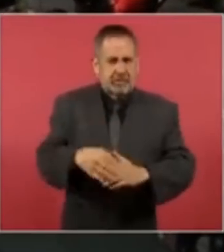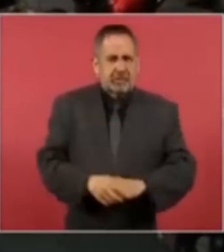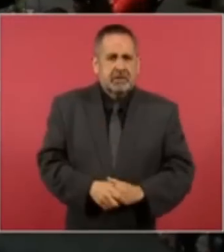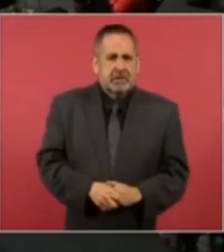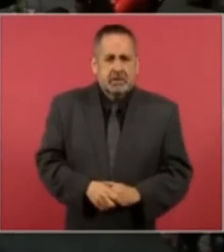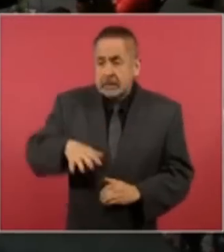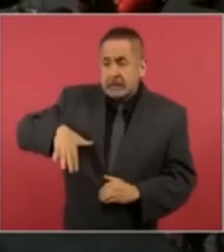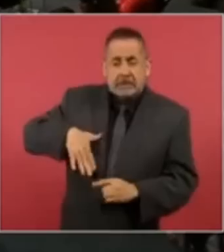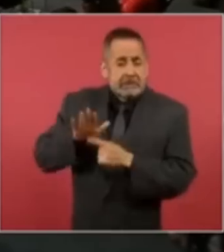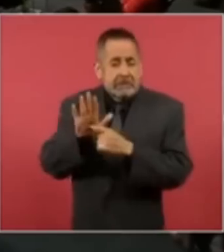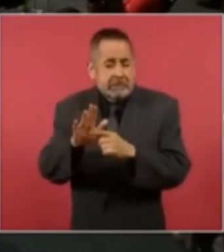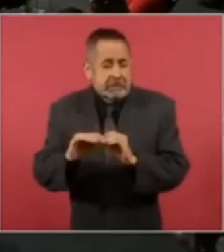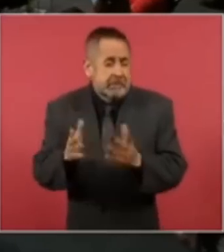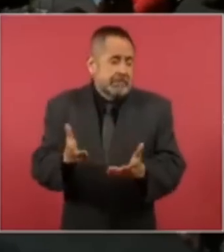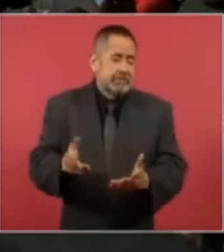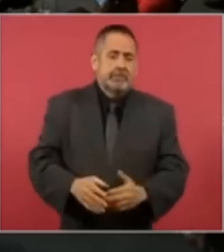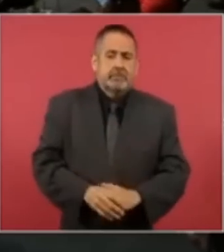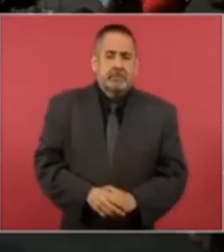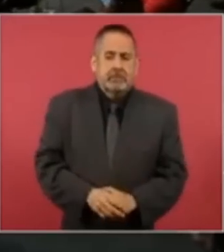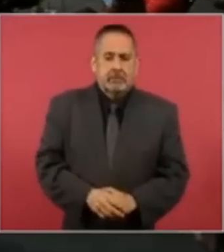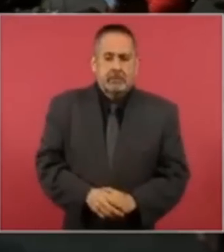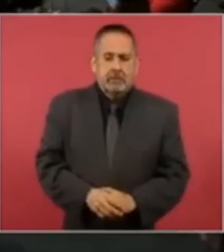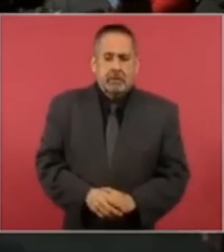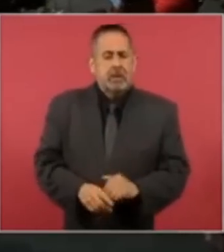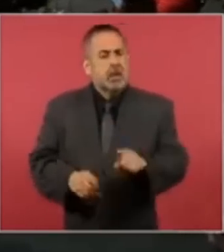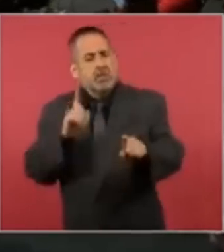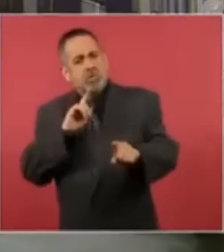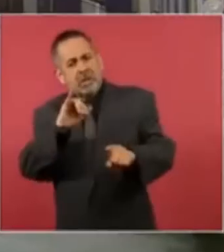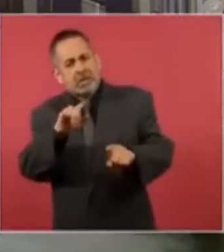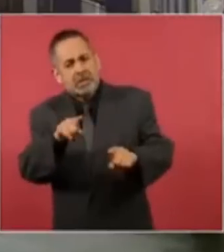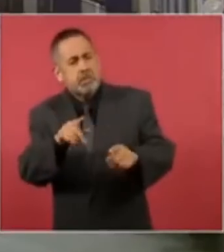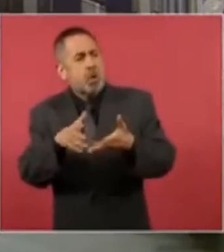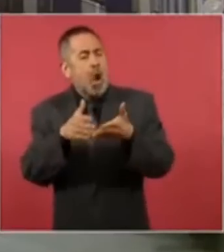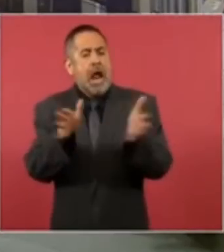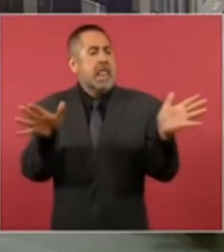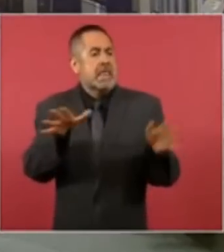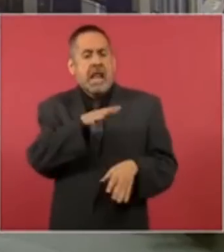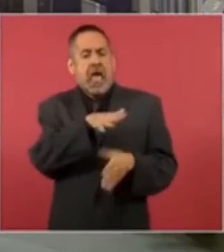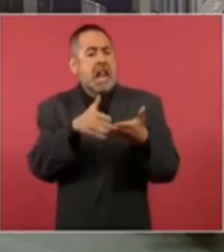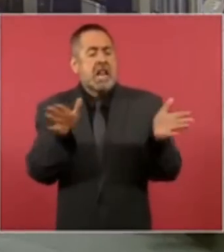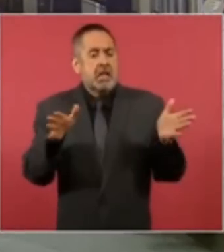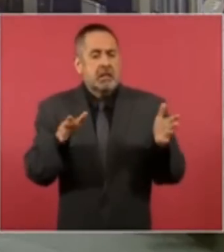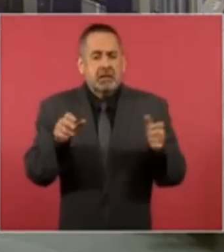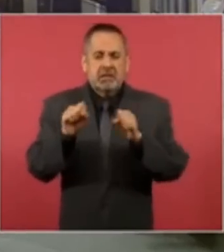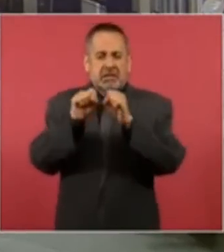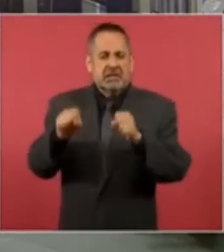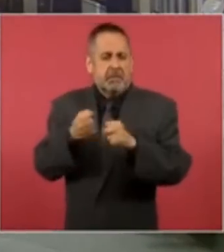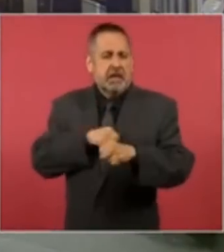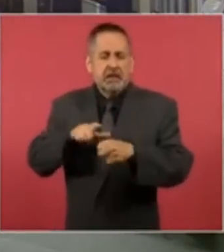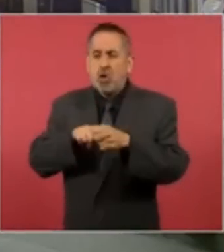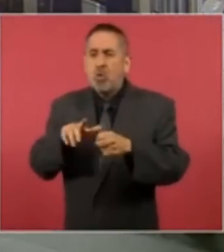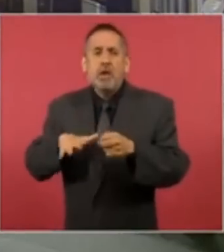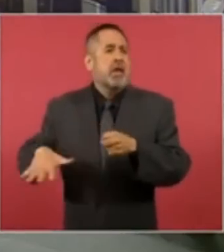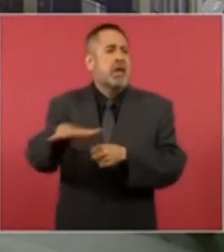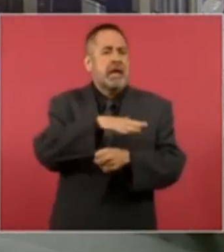Porque lo acabamos de decir. Sí, presidente, pero sí, en una manera general, el sistema de salud, de manera